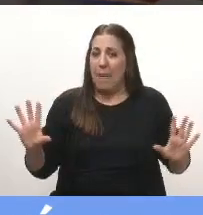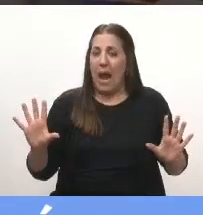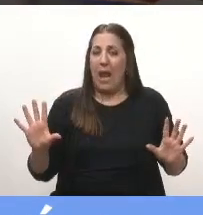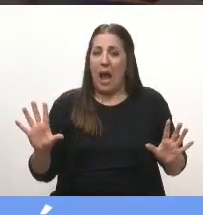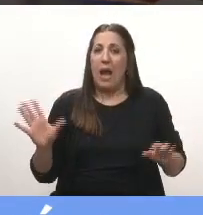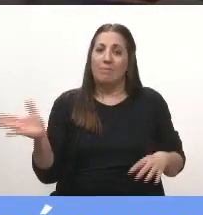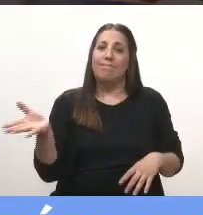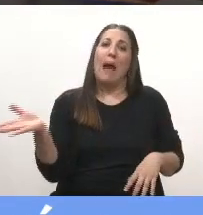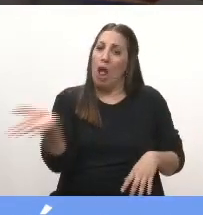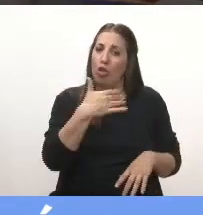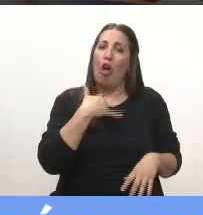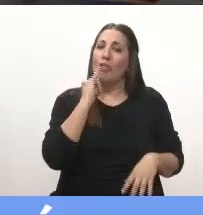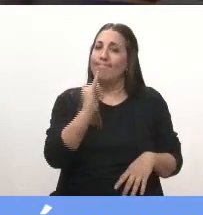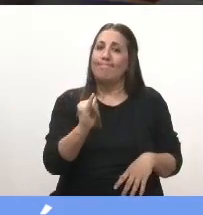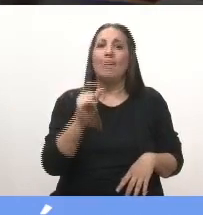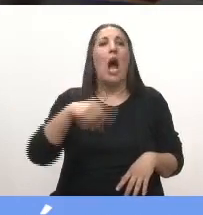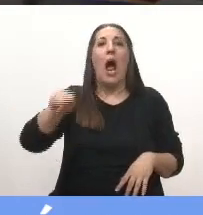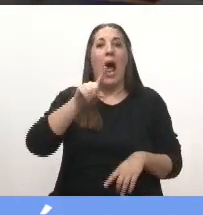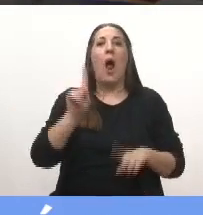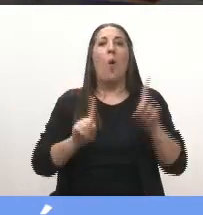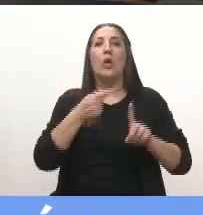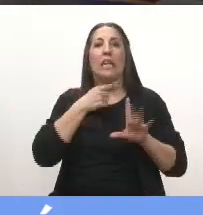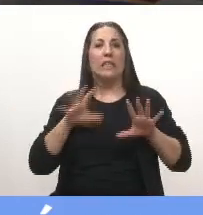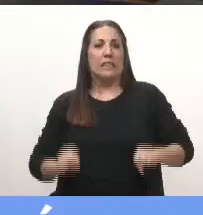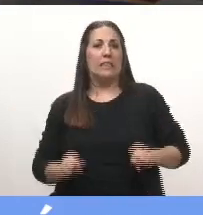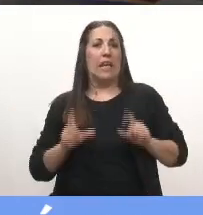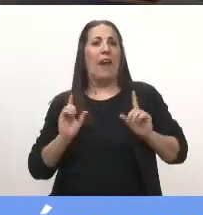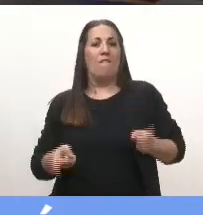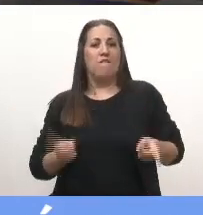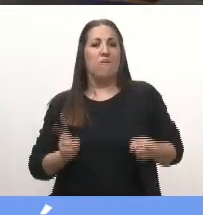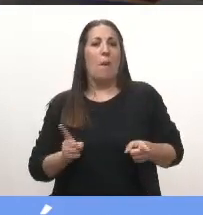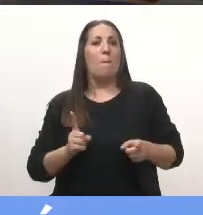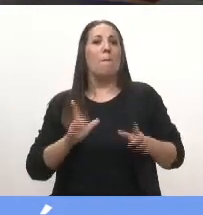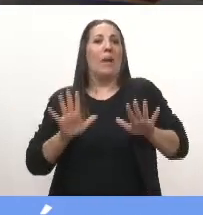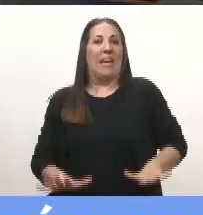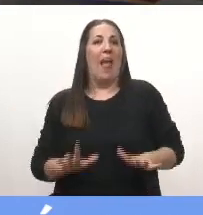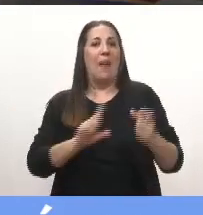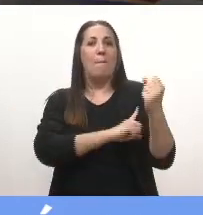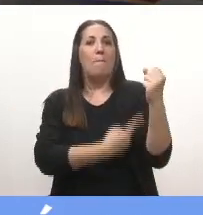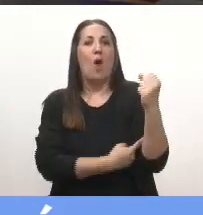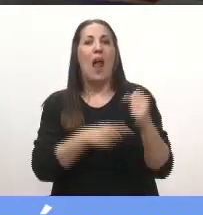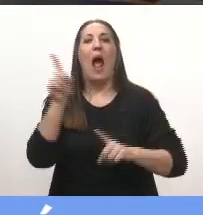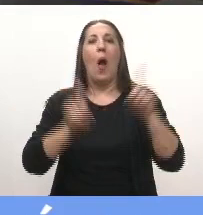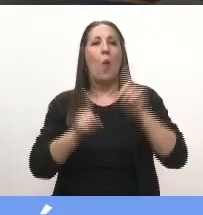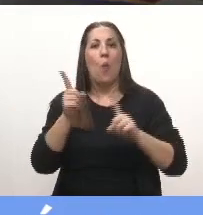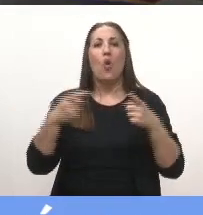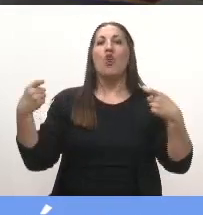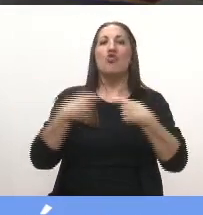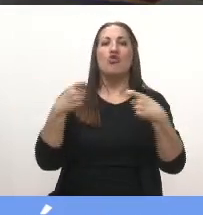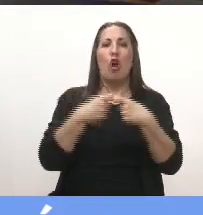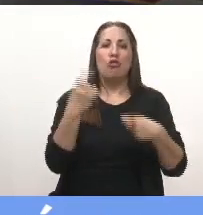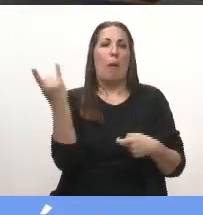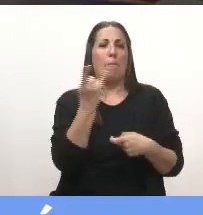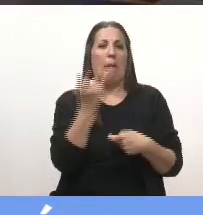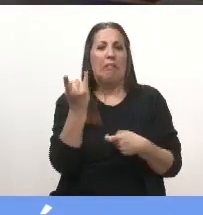que quieren seguir aferrados al poder de esta manera a los que tienen estos socios vende humo nuevos socios vende